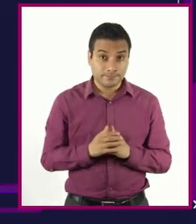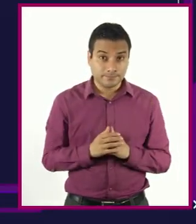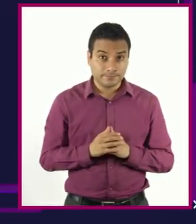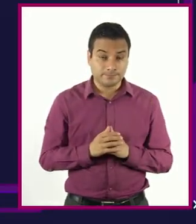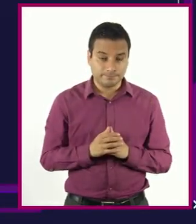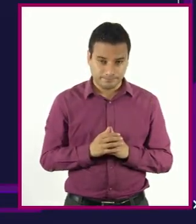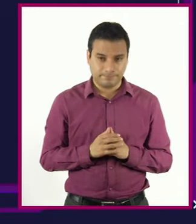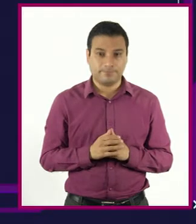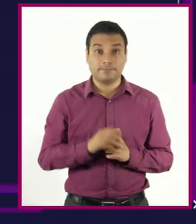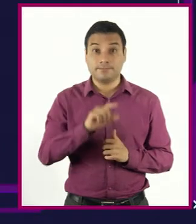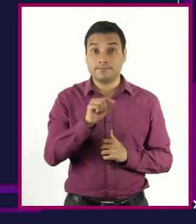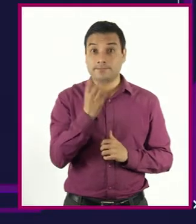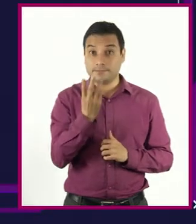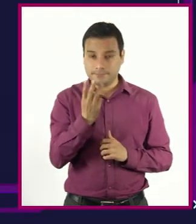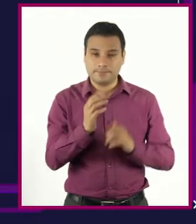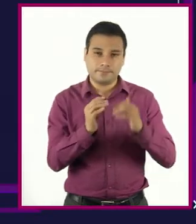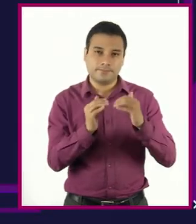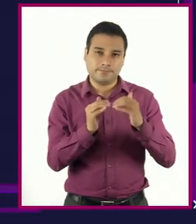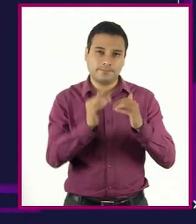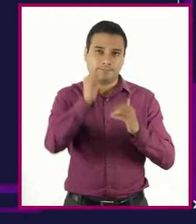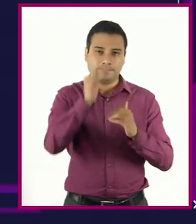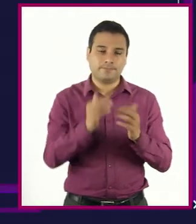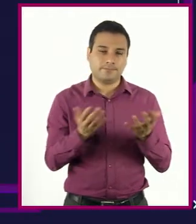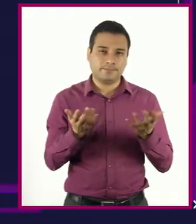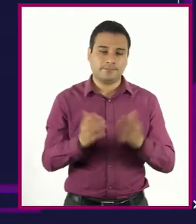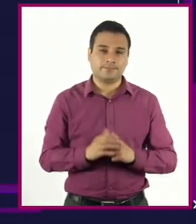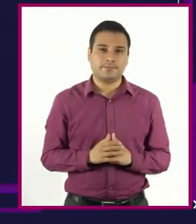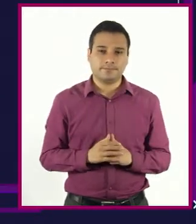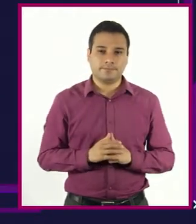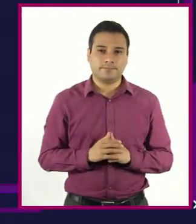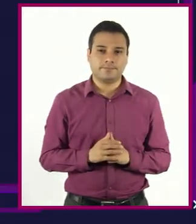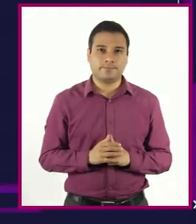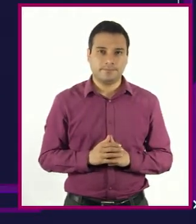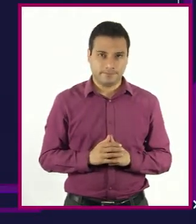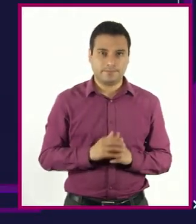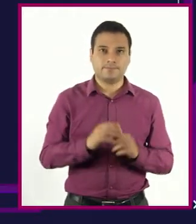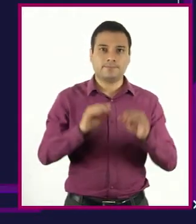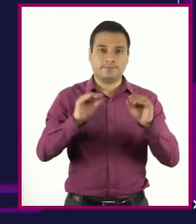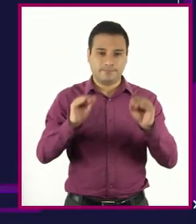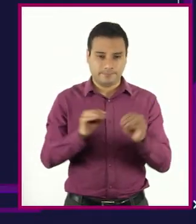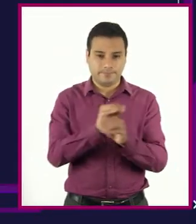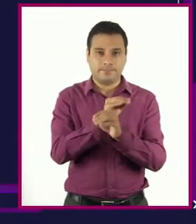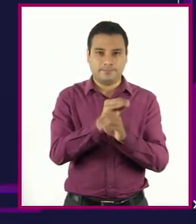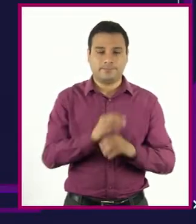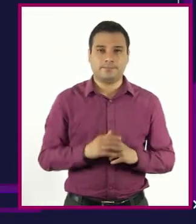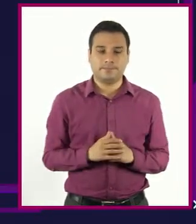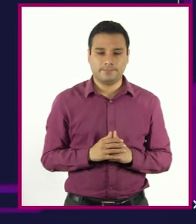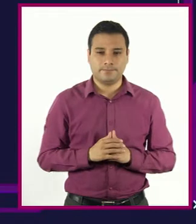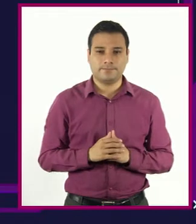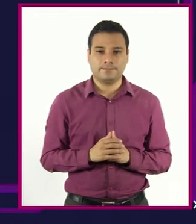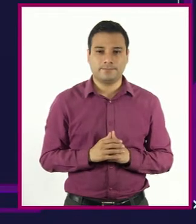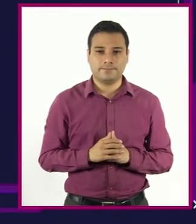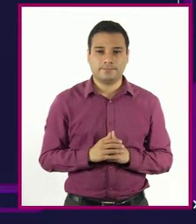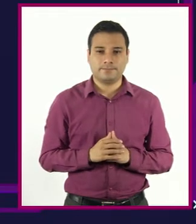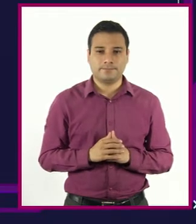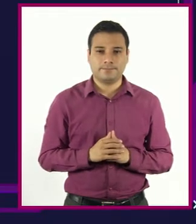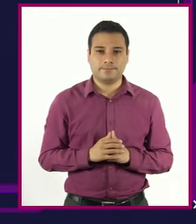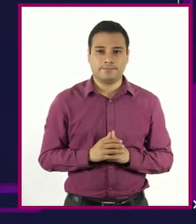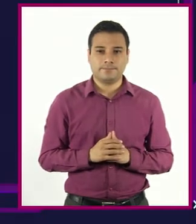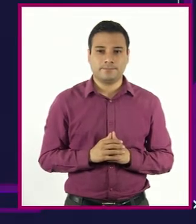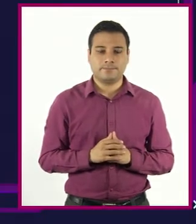73 es mayor que 41. Entonces, se intercambian lugares y se pasa al siguiente